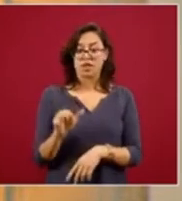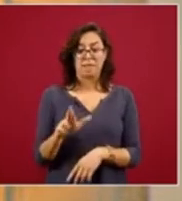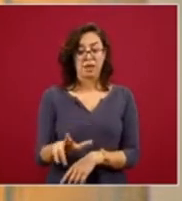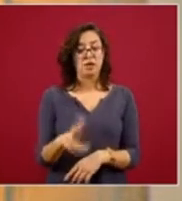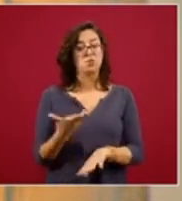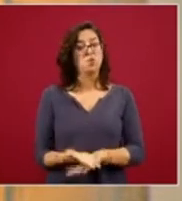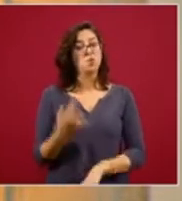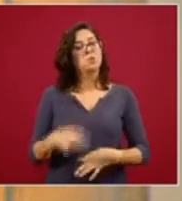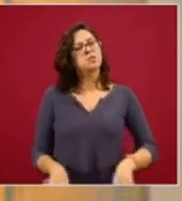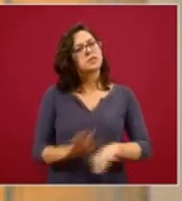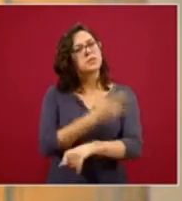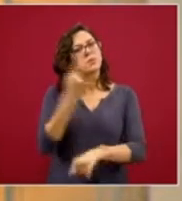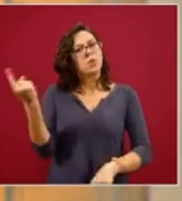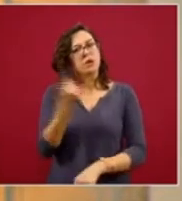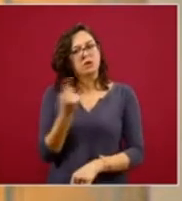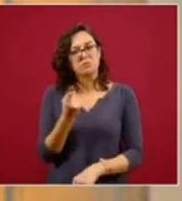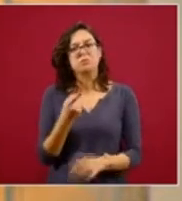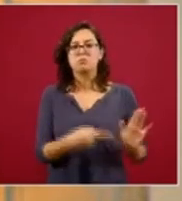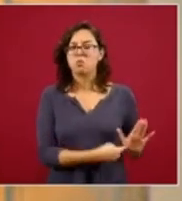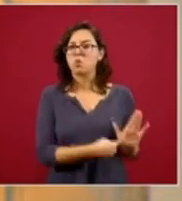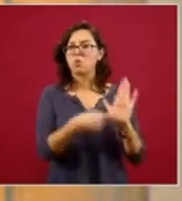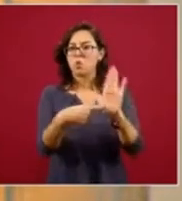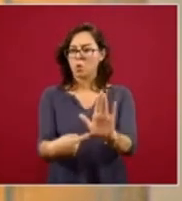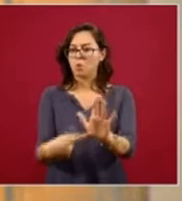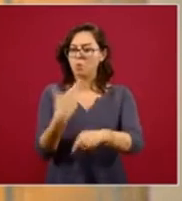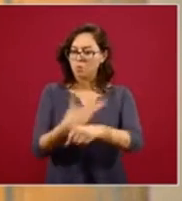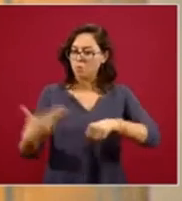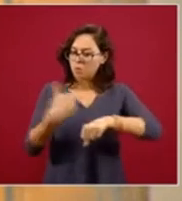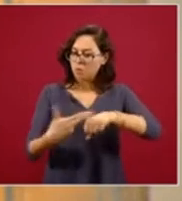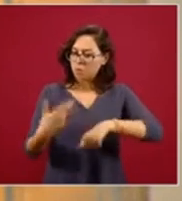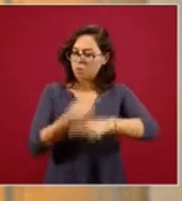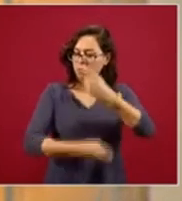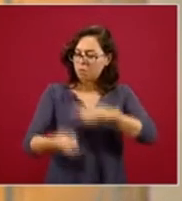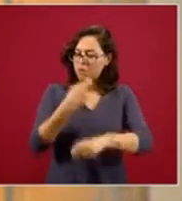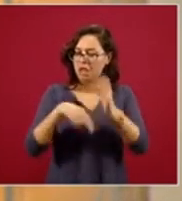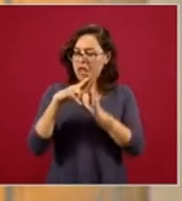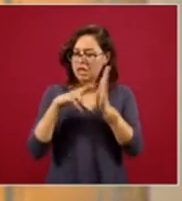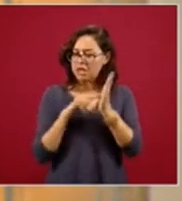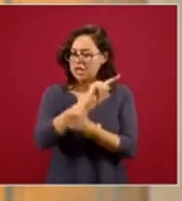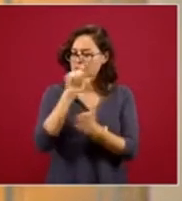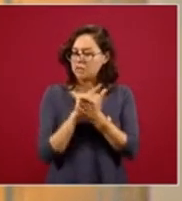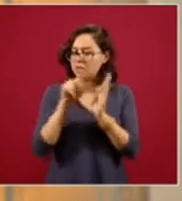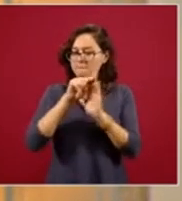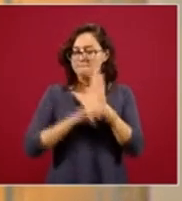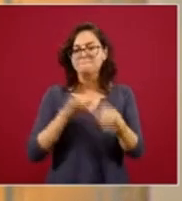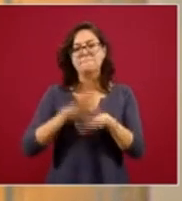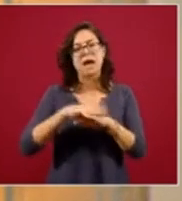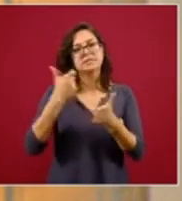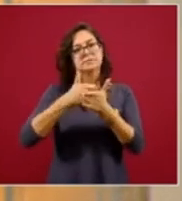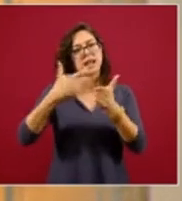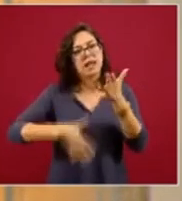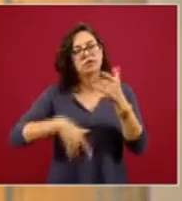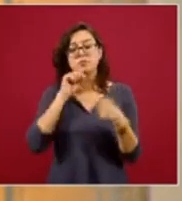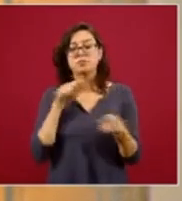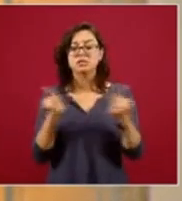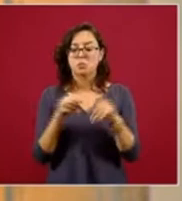a conocer que se cuentan con herramientas para disminuir los costos regulatorios de leyes, reglamentos y normas, y con metodologías